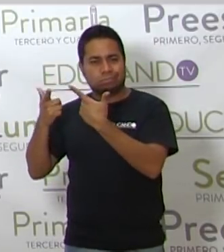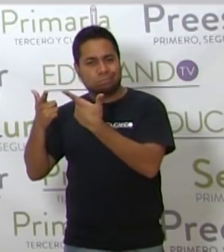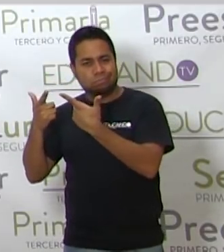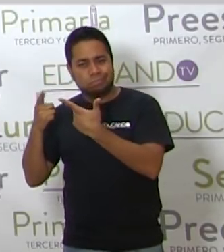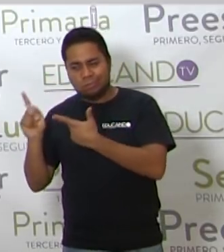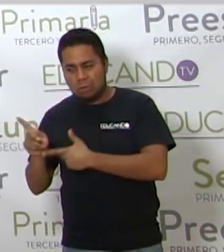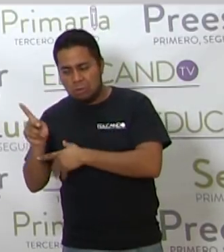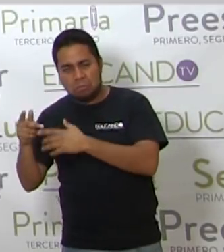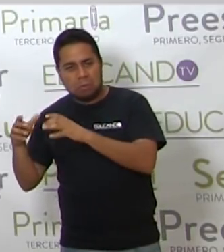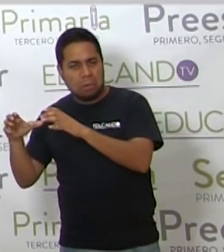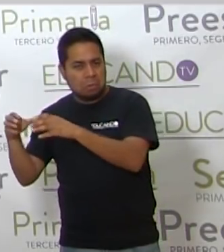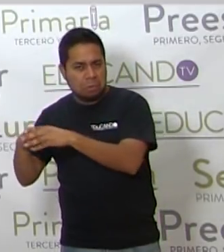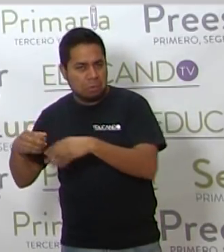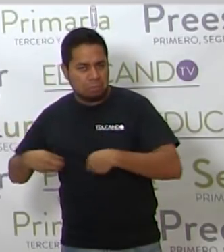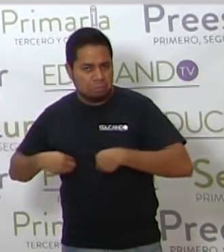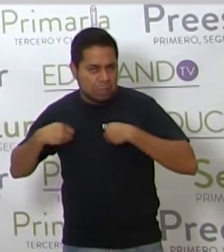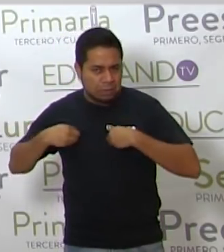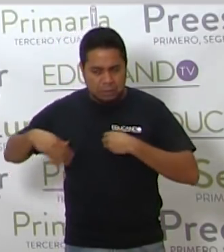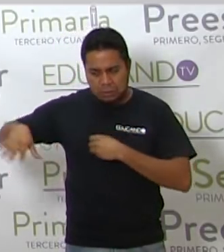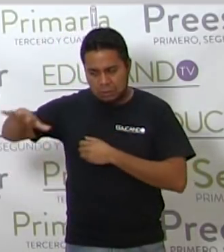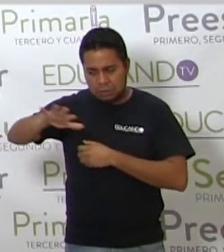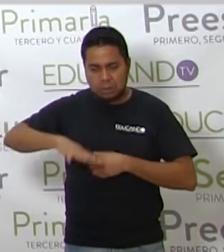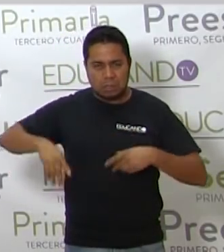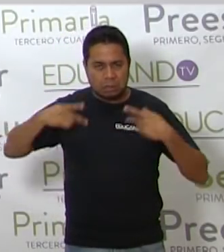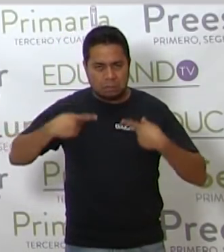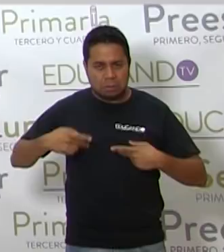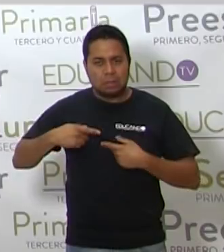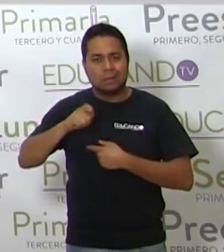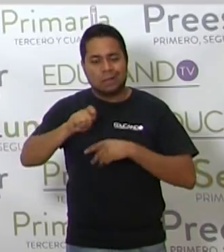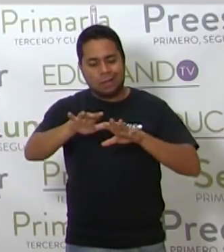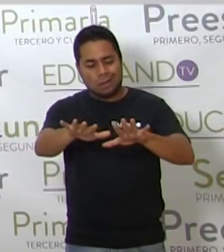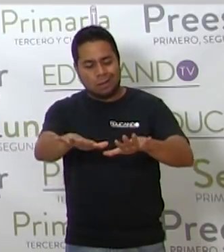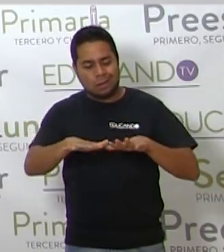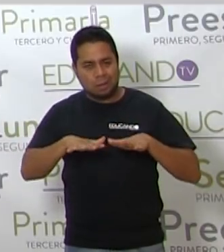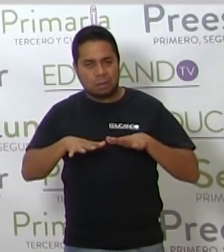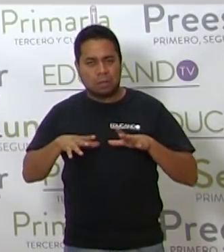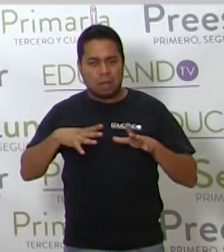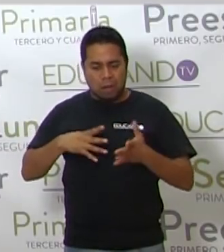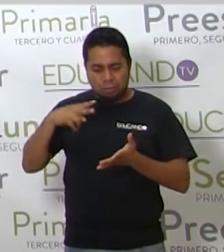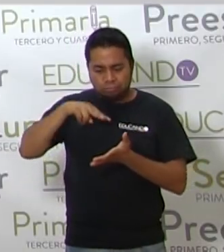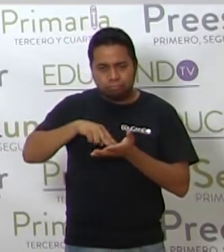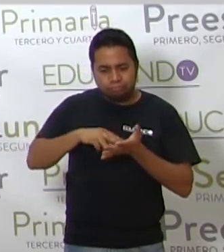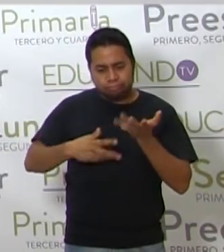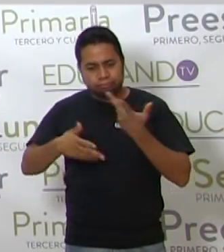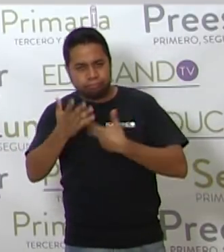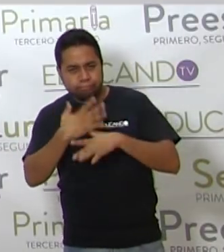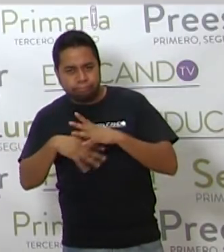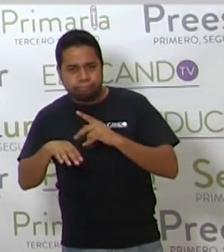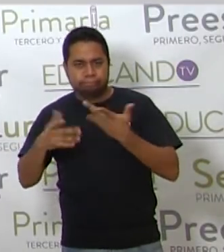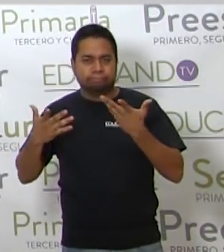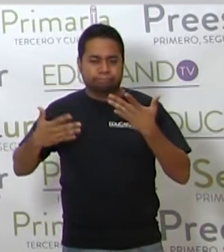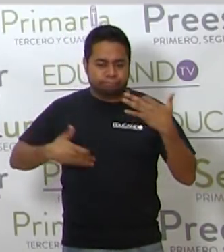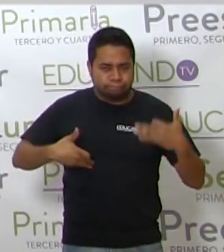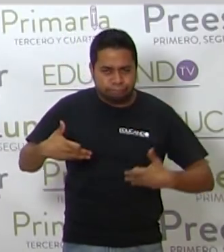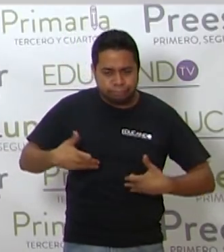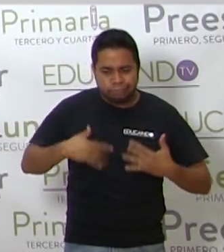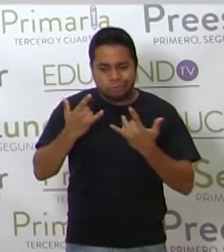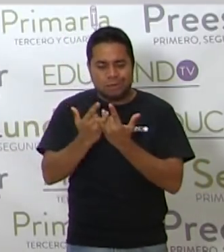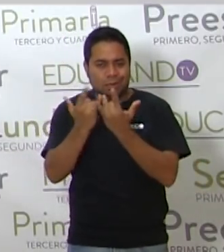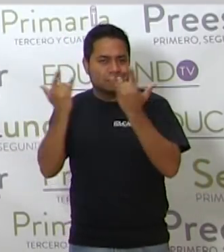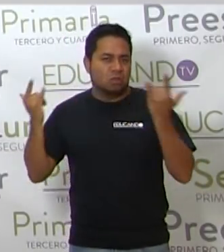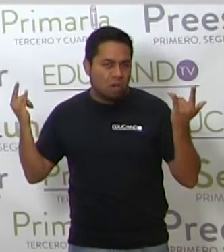vives. Este público es al que se le va a presentar una historia. Tú has escrito